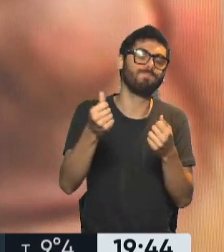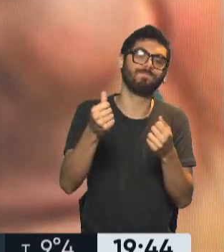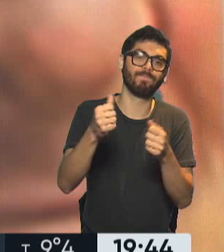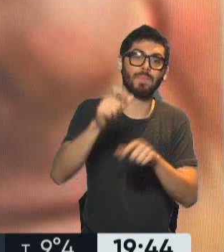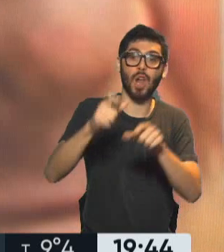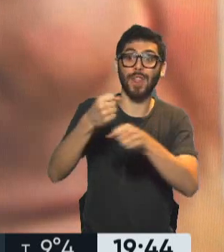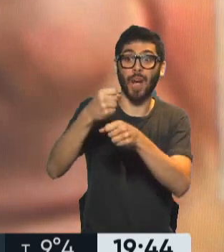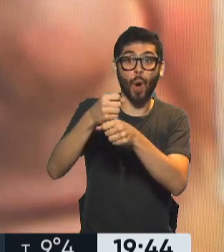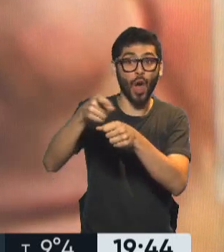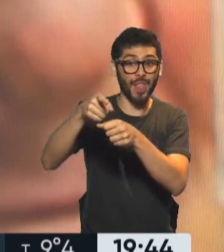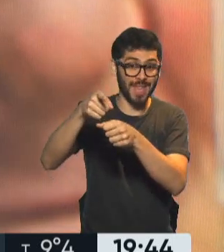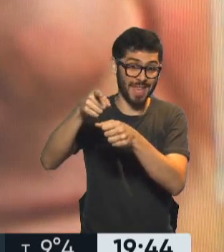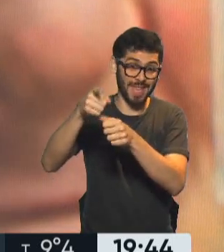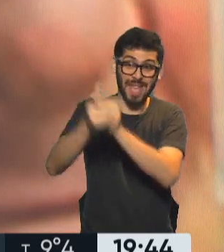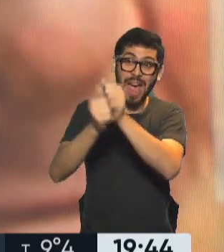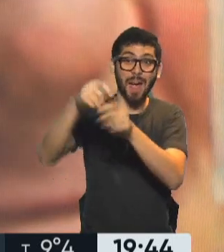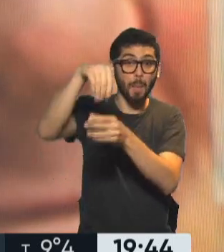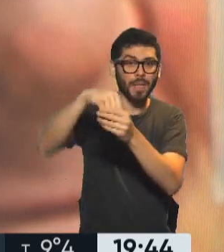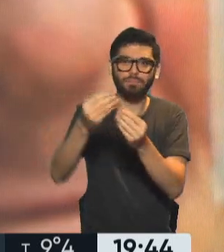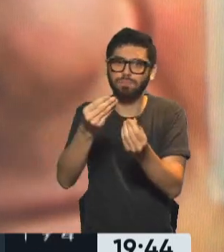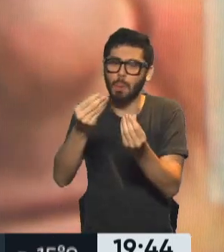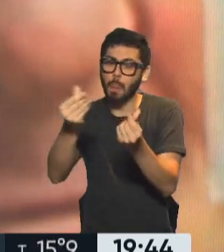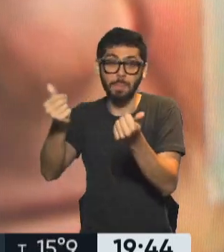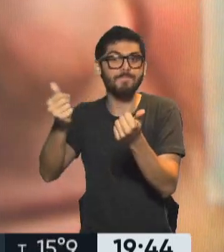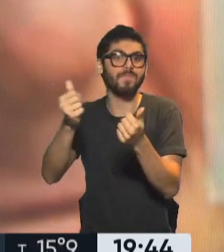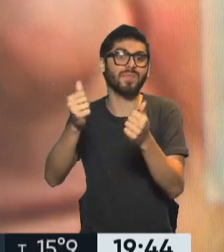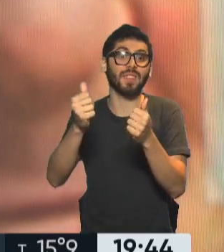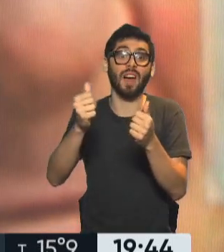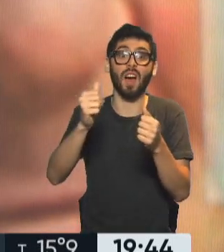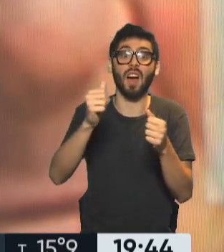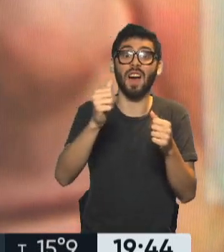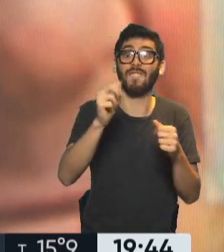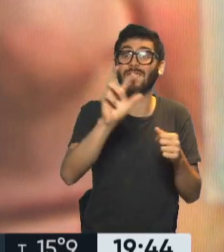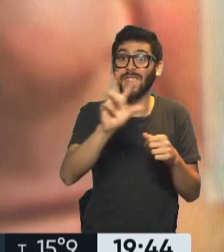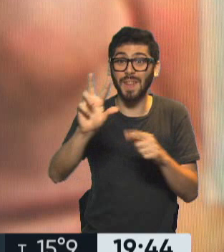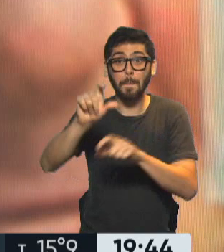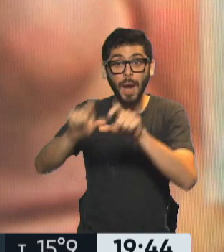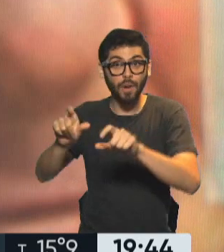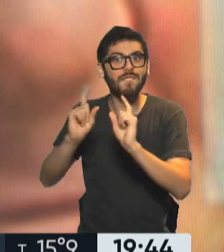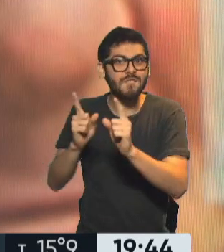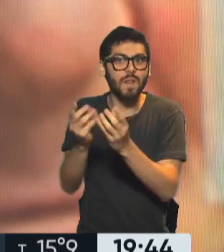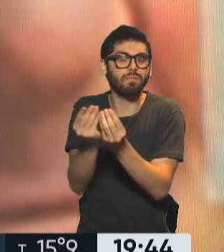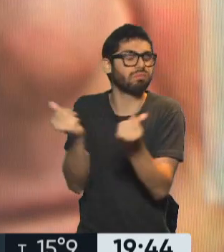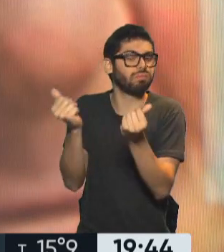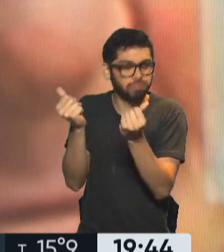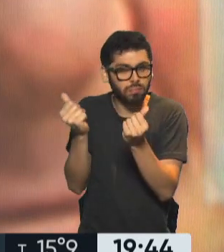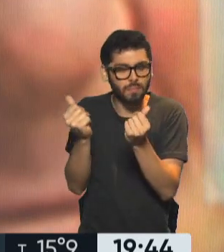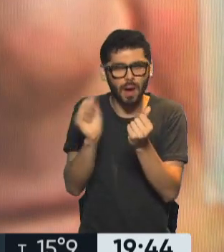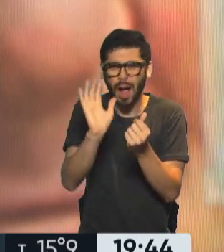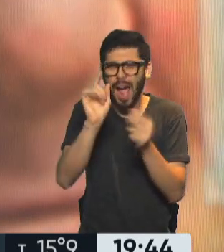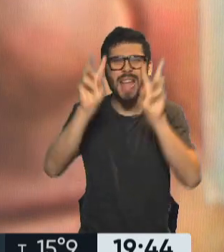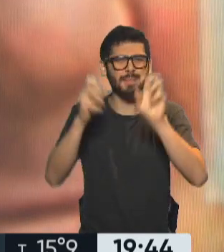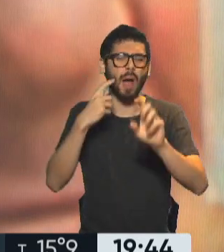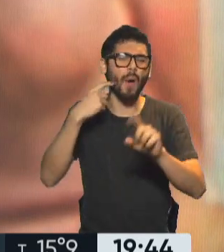trabajadores de esa empresa, y 33 de esas personas continúan desaparecidas. Nos vamos a quedar con este